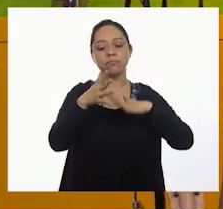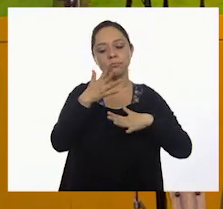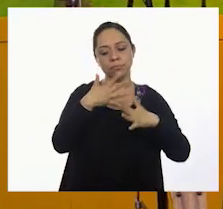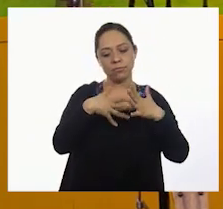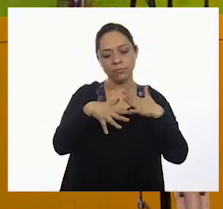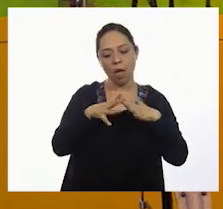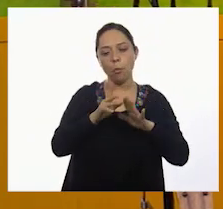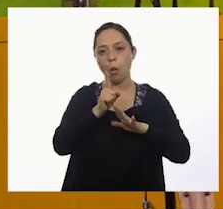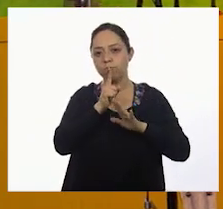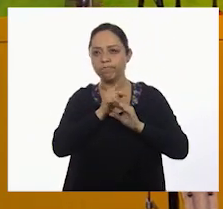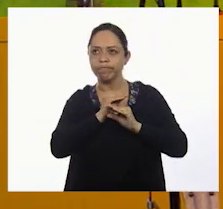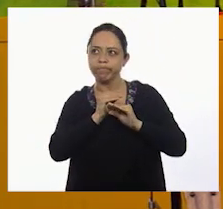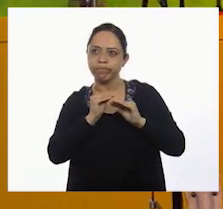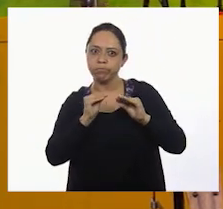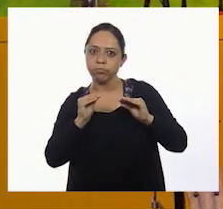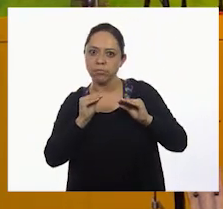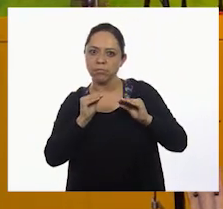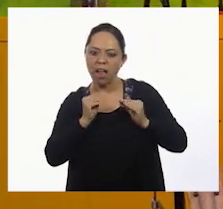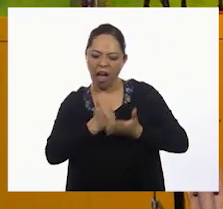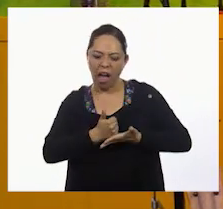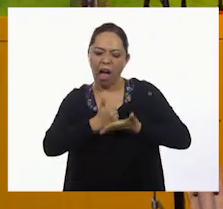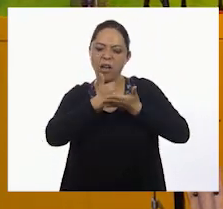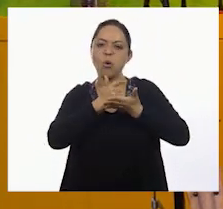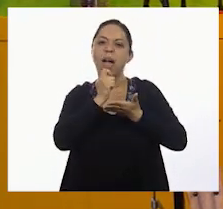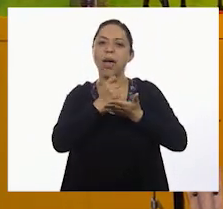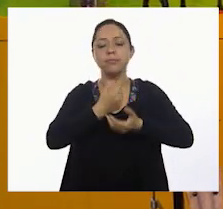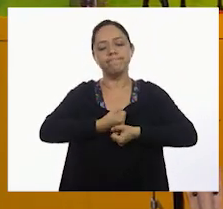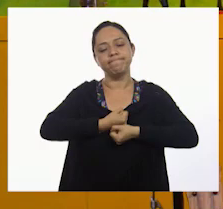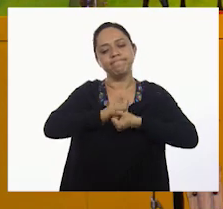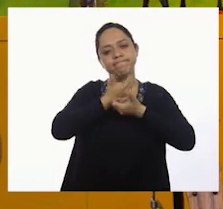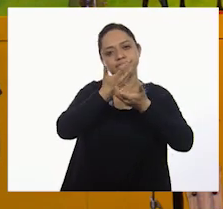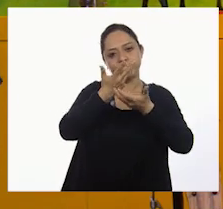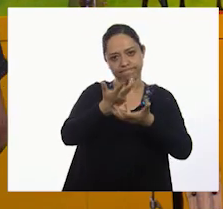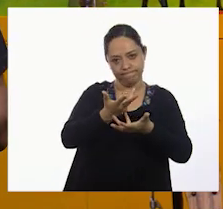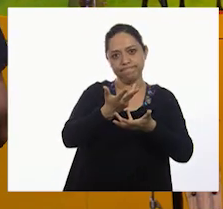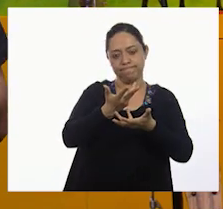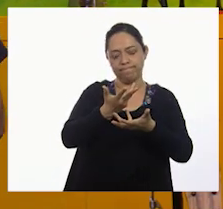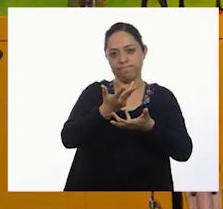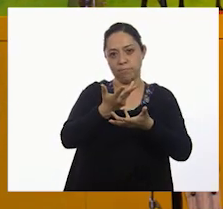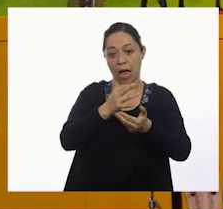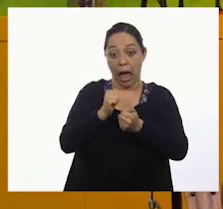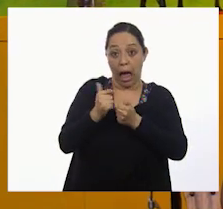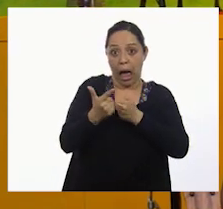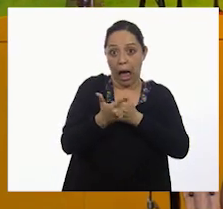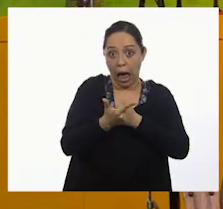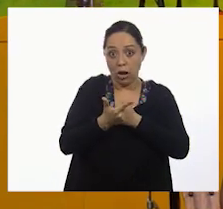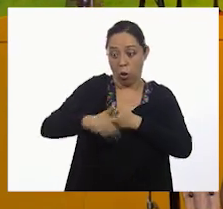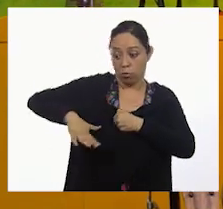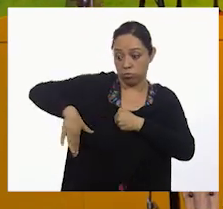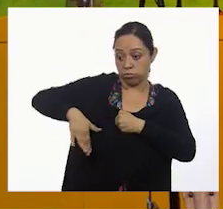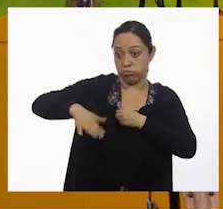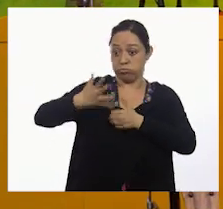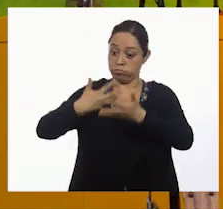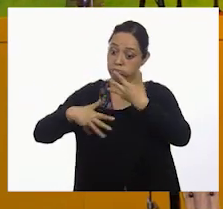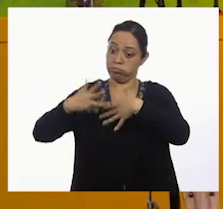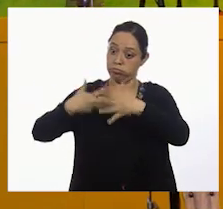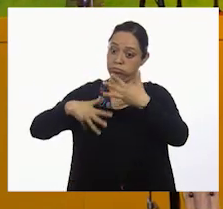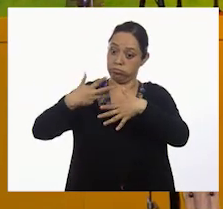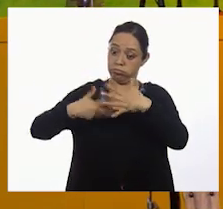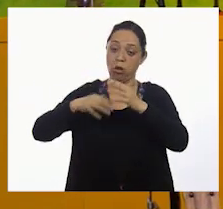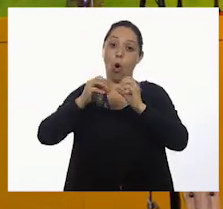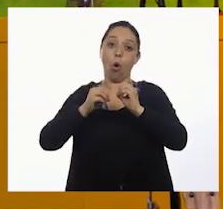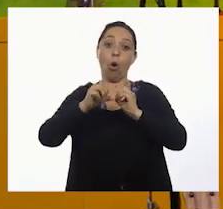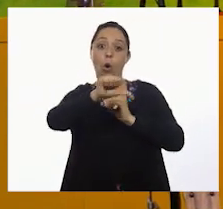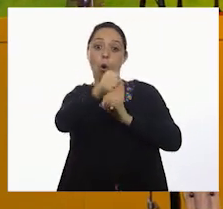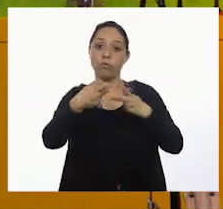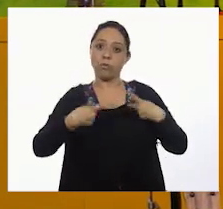Esos silencios nos ayudan a expresarnos mejor, a dar más importancia a algo que acabamos de decir, a dar tiempo a nuestro interlocutor